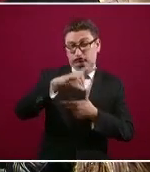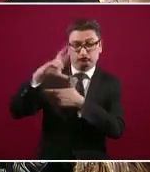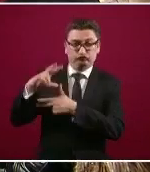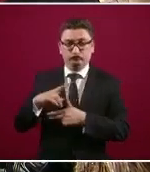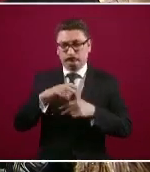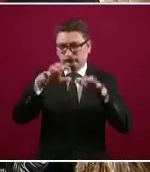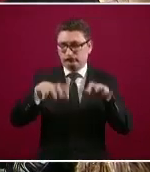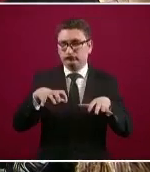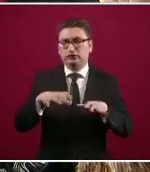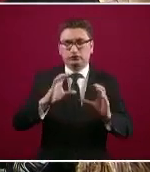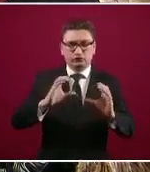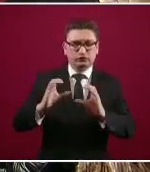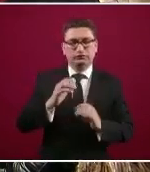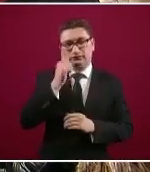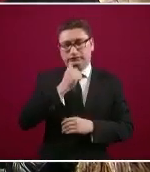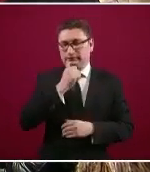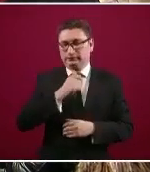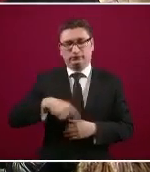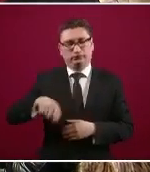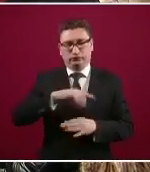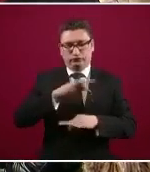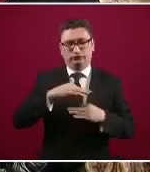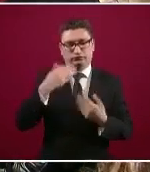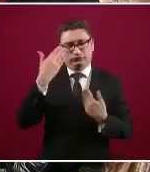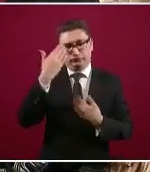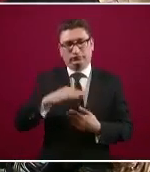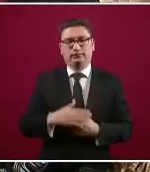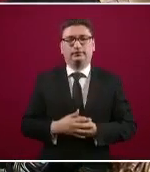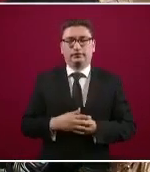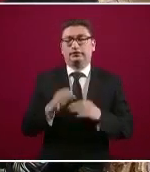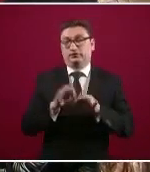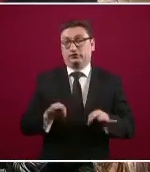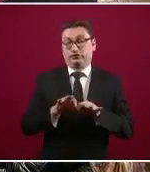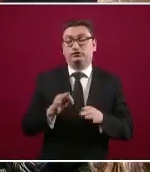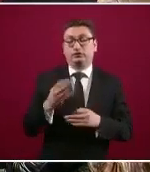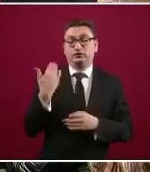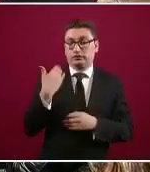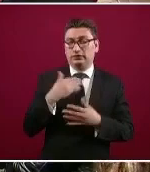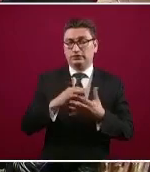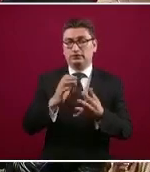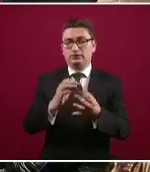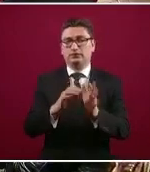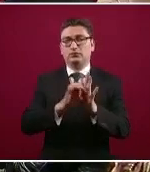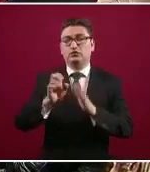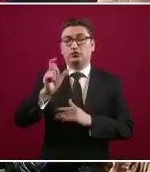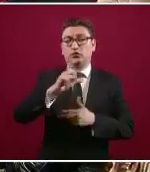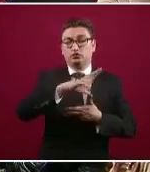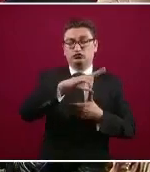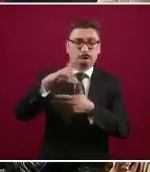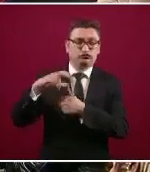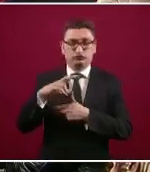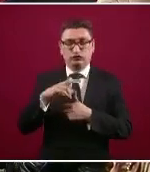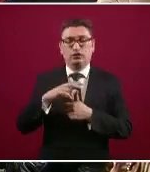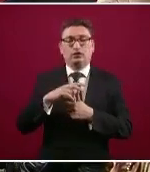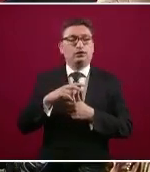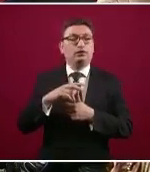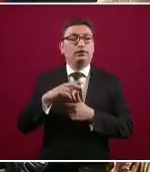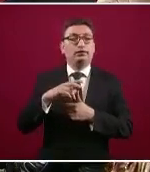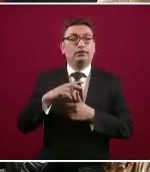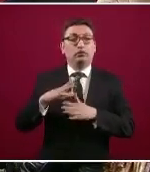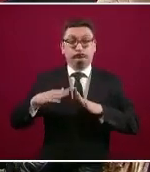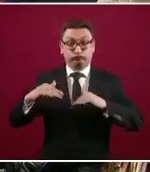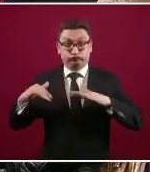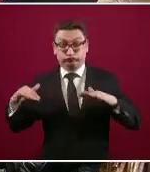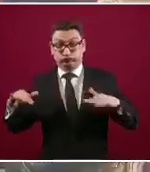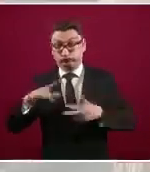temas. Por la siguiente, ahora, como mencioné, el que haya un huracán no quiere decir que vaya a impactar la